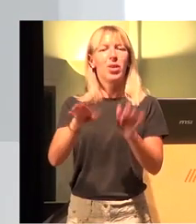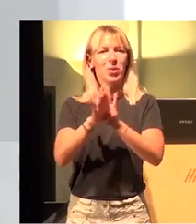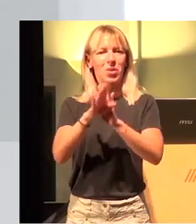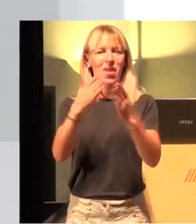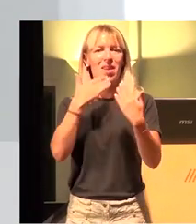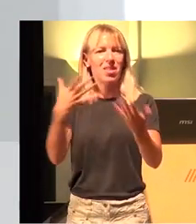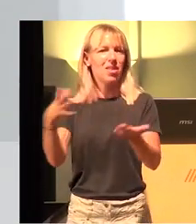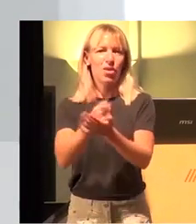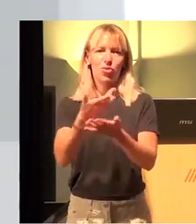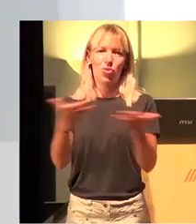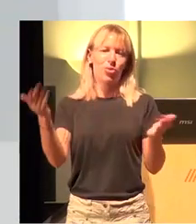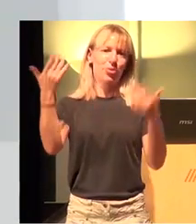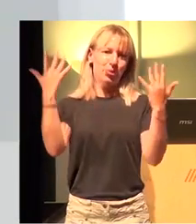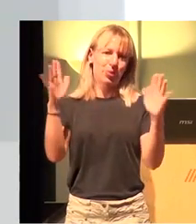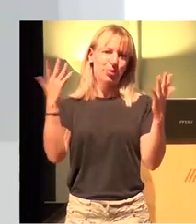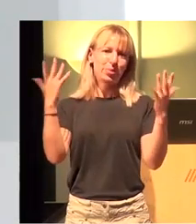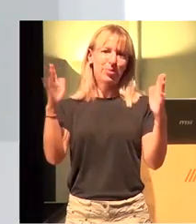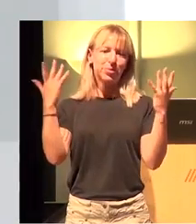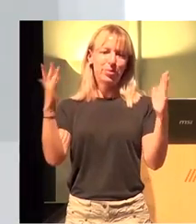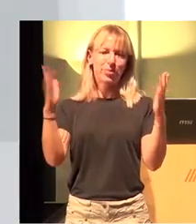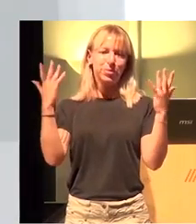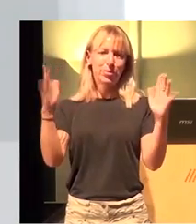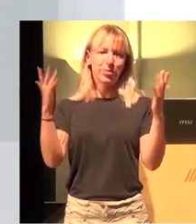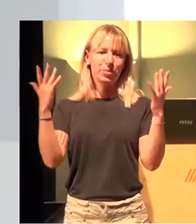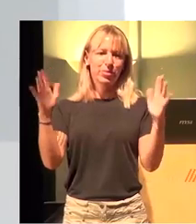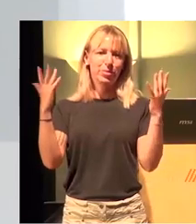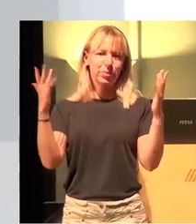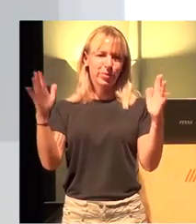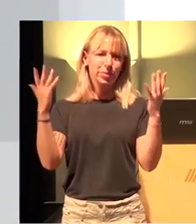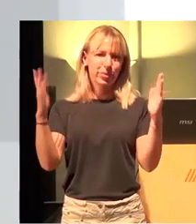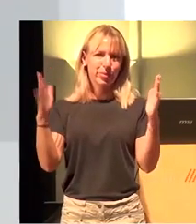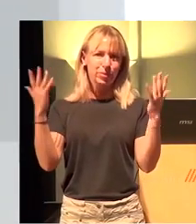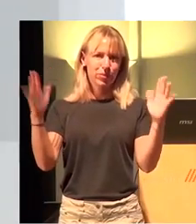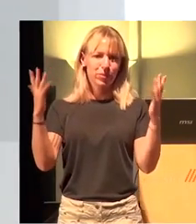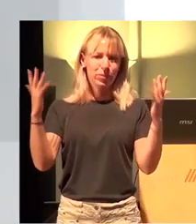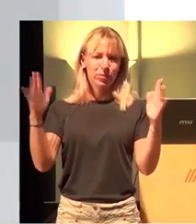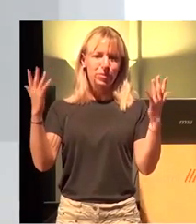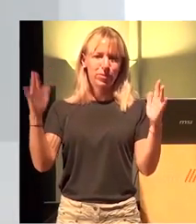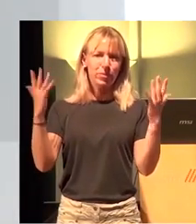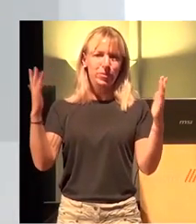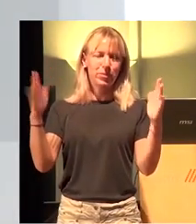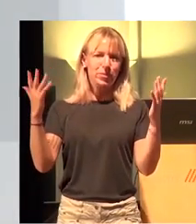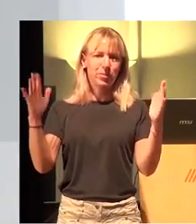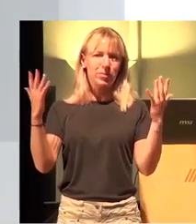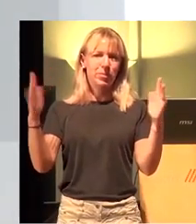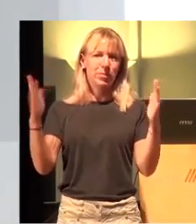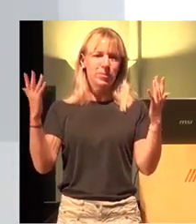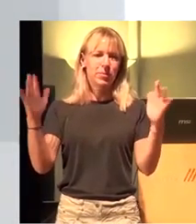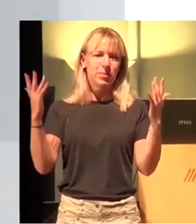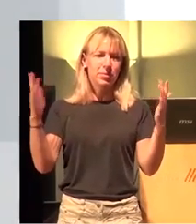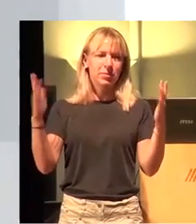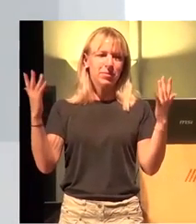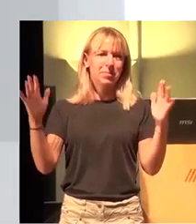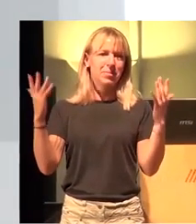el comodín y la ayuda de Alfonso, que lo tenemos ahí al fondo, un poco entre de número, y podemos